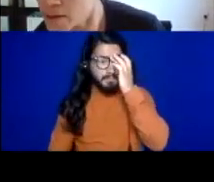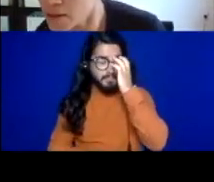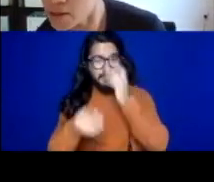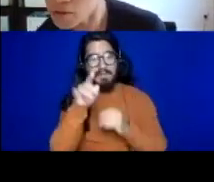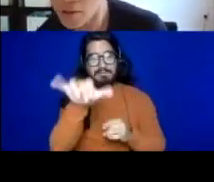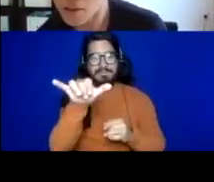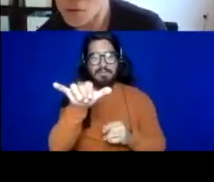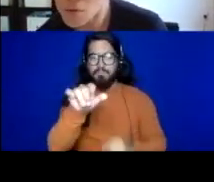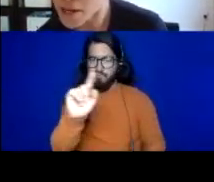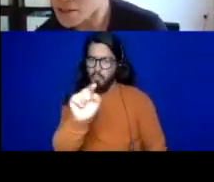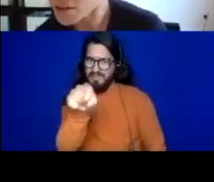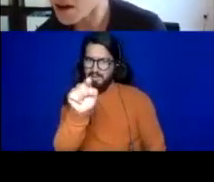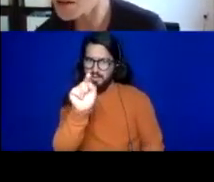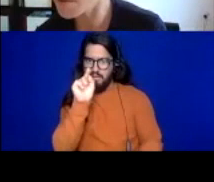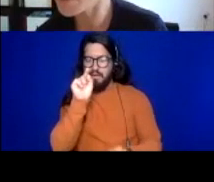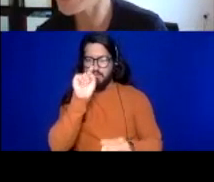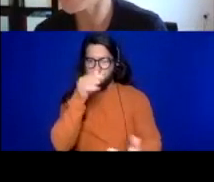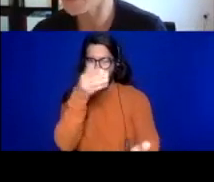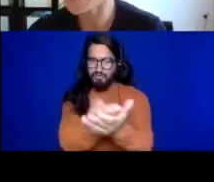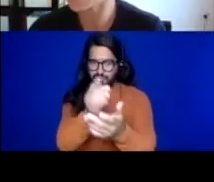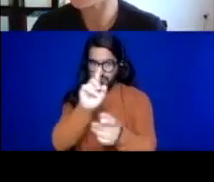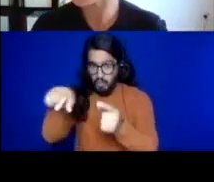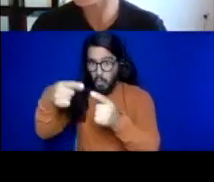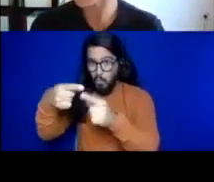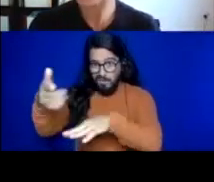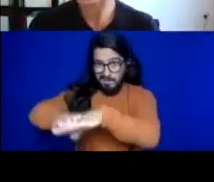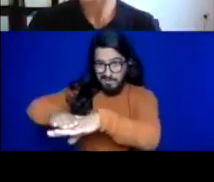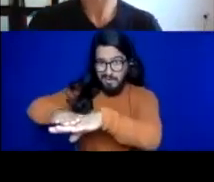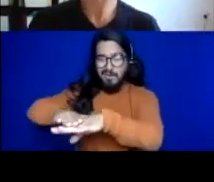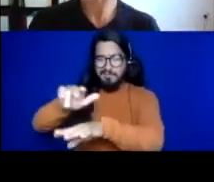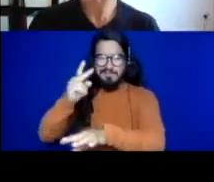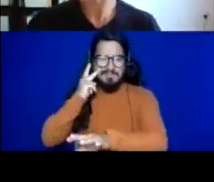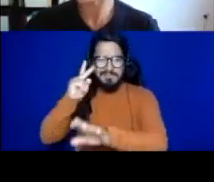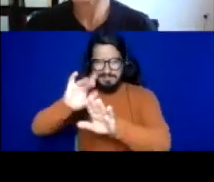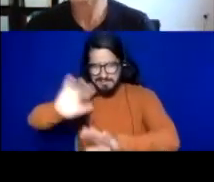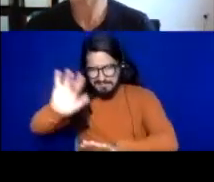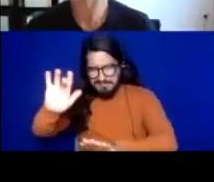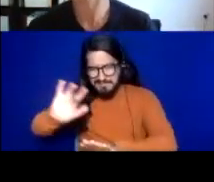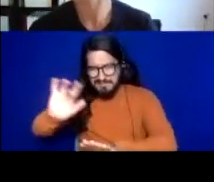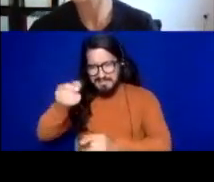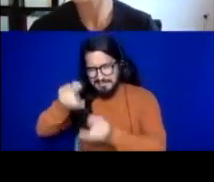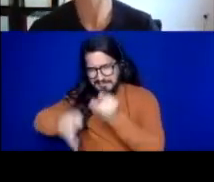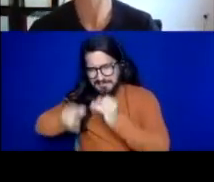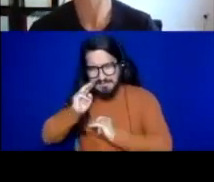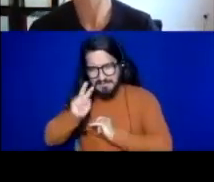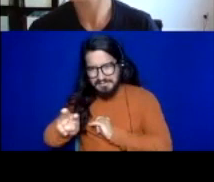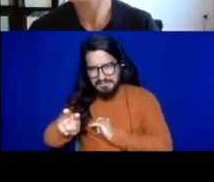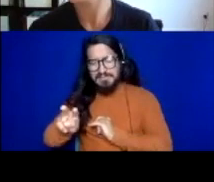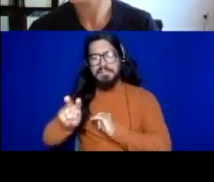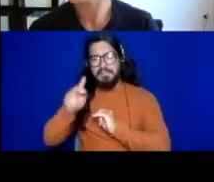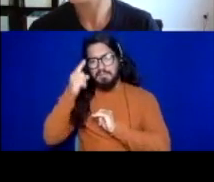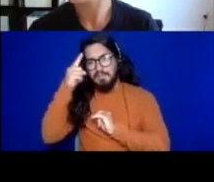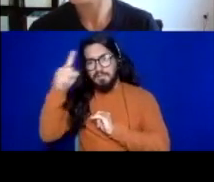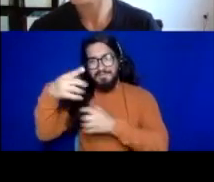Entonces aquí llegué. En Google, cuando lo comienzo y cuando bajas a pantalla, puedes hacerlo de otras